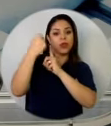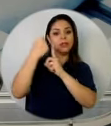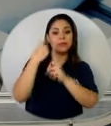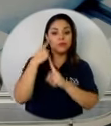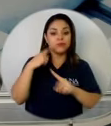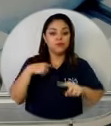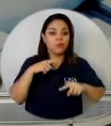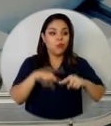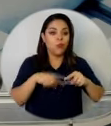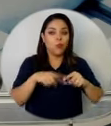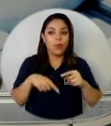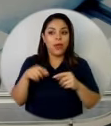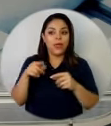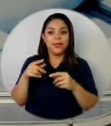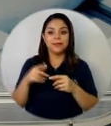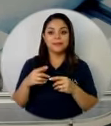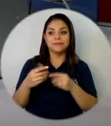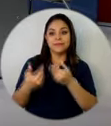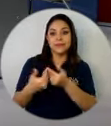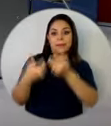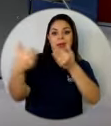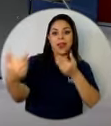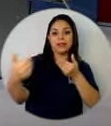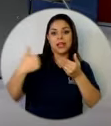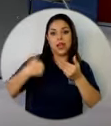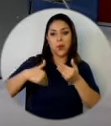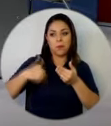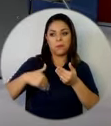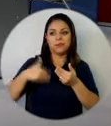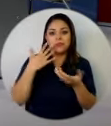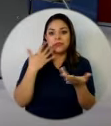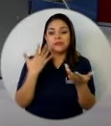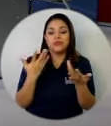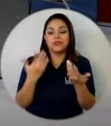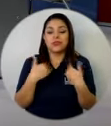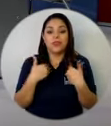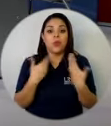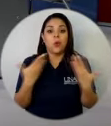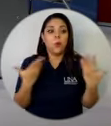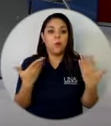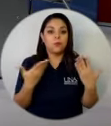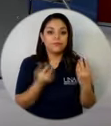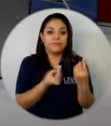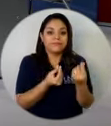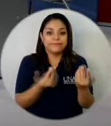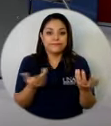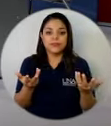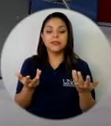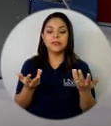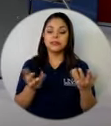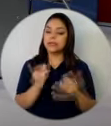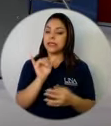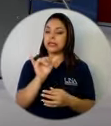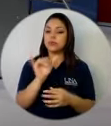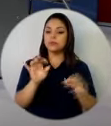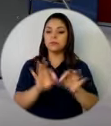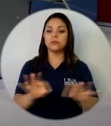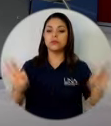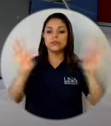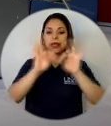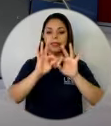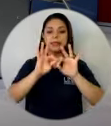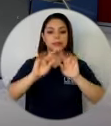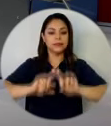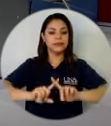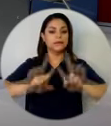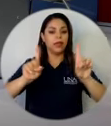agresión que les impide dejar, digamos, esas relaciones más tóxicas. Entonces sí es importante, ¿verdad?, esas diferencias, no